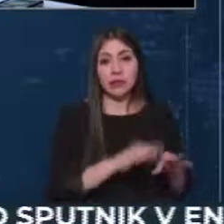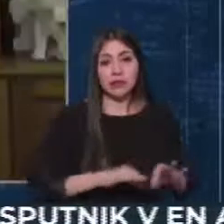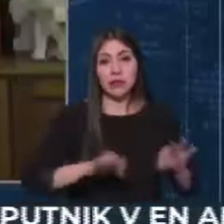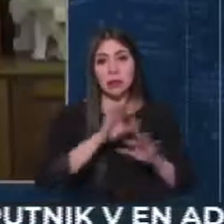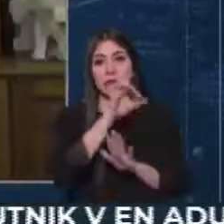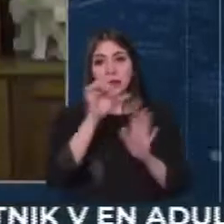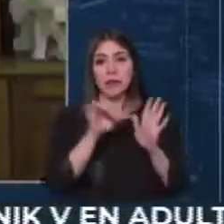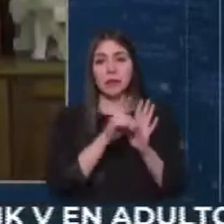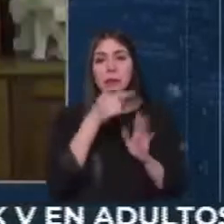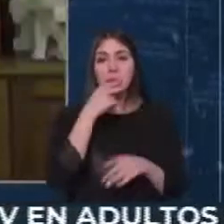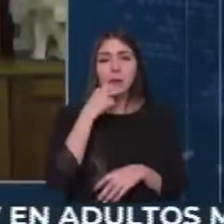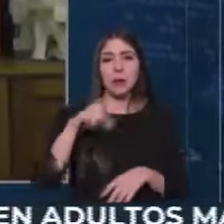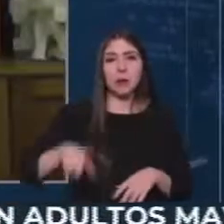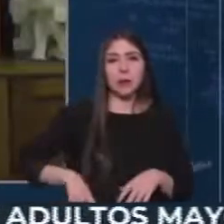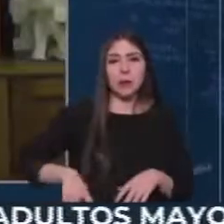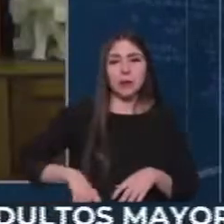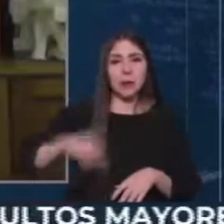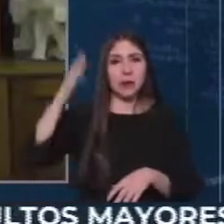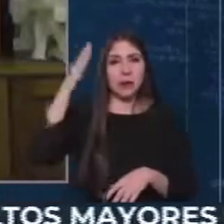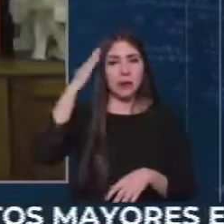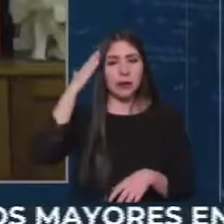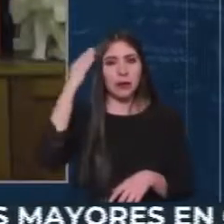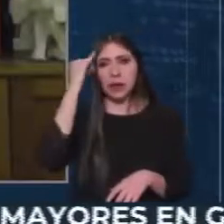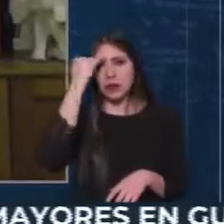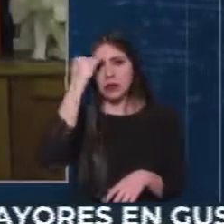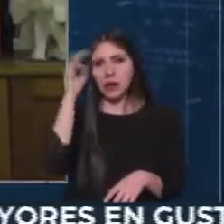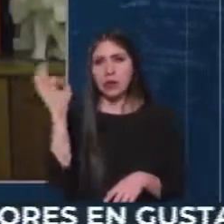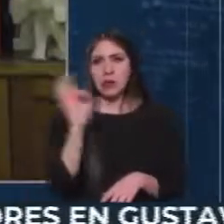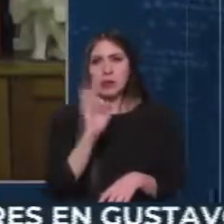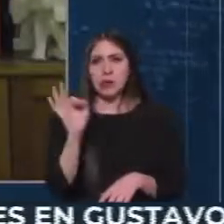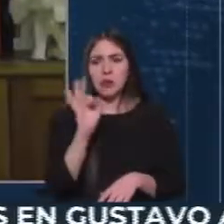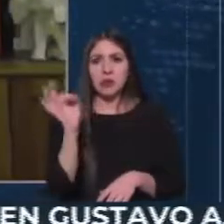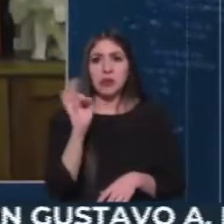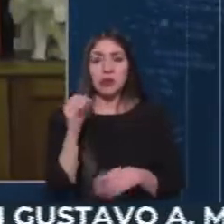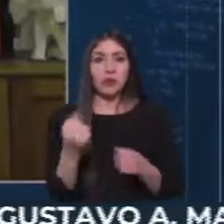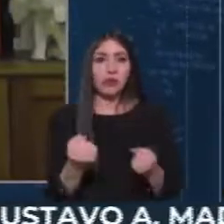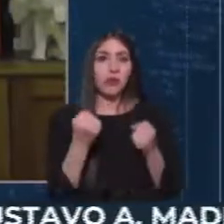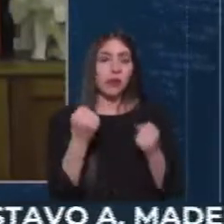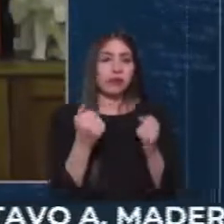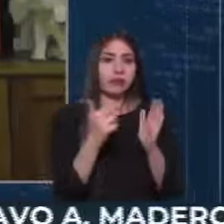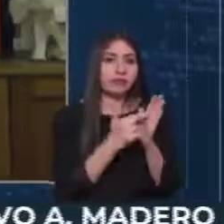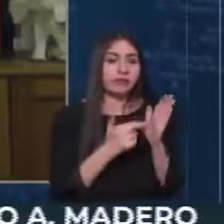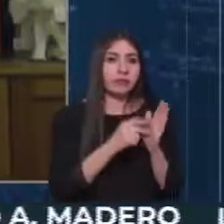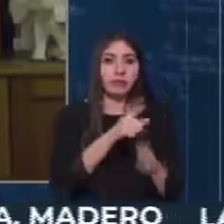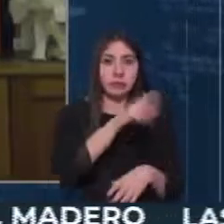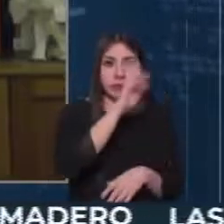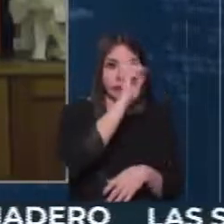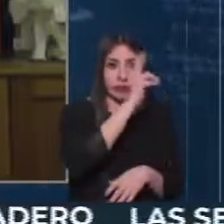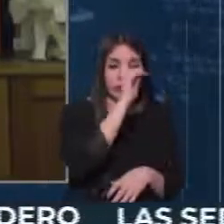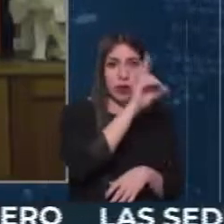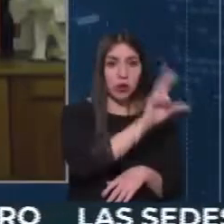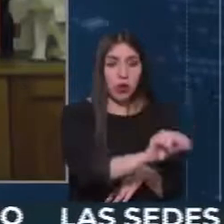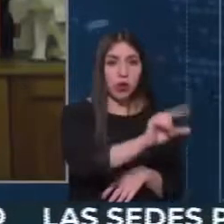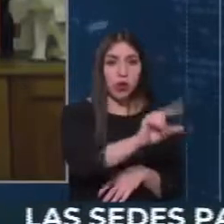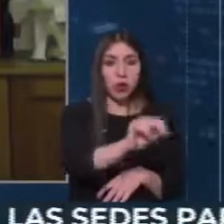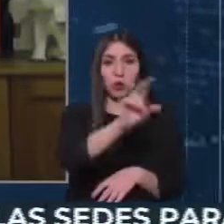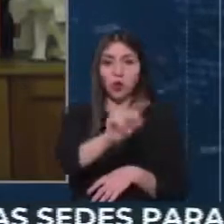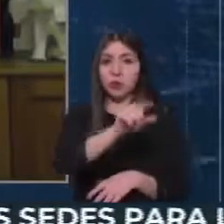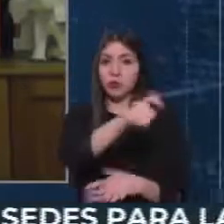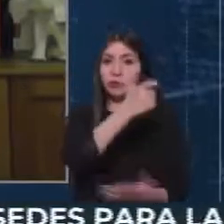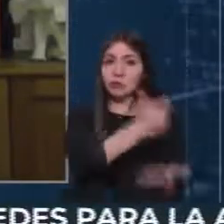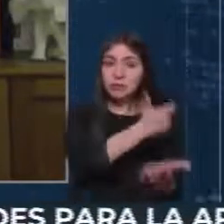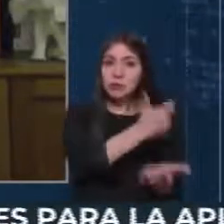por supuesto, el gobierno pudo haber abusado en ciertas medidas, ¿no? Haber amenazado o incluso reprimido a ciertas